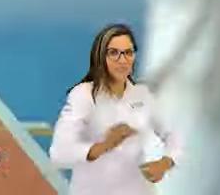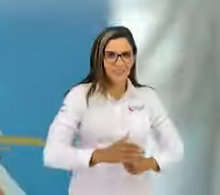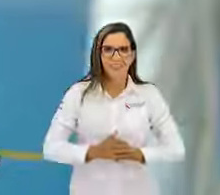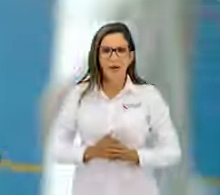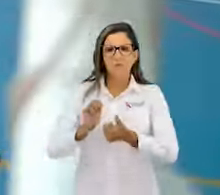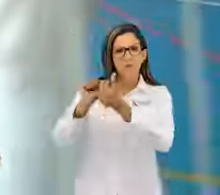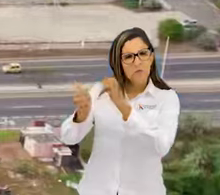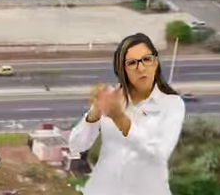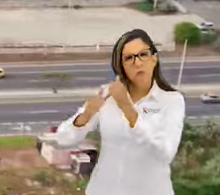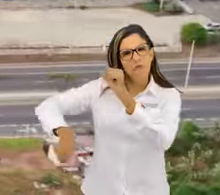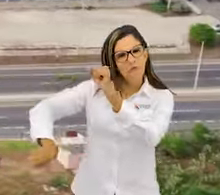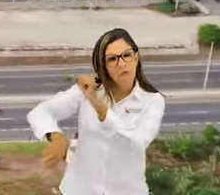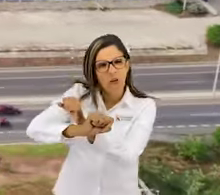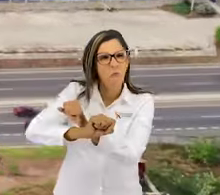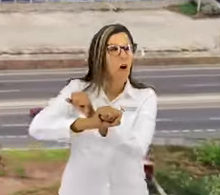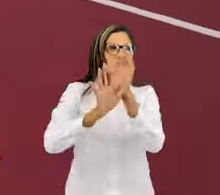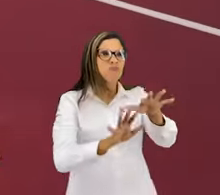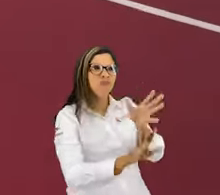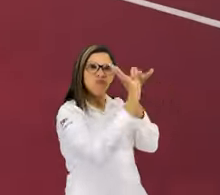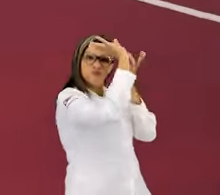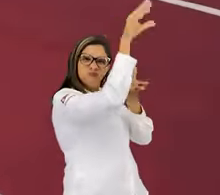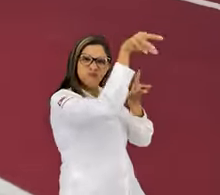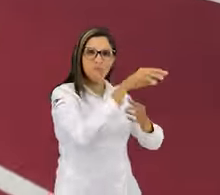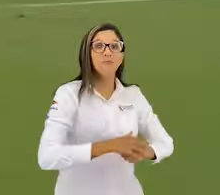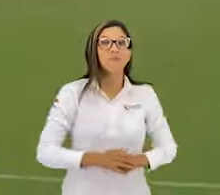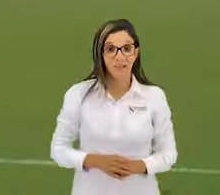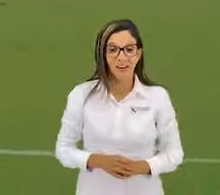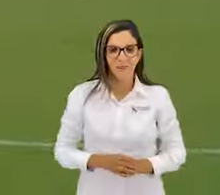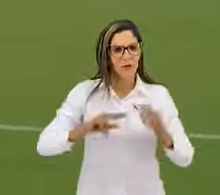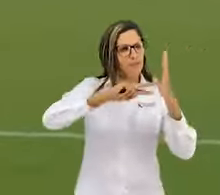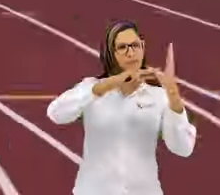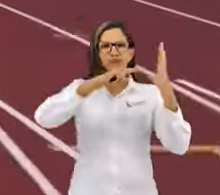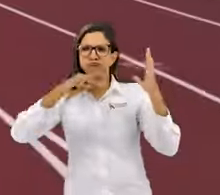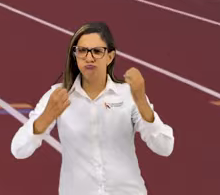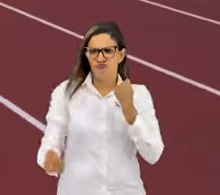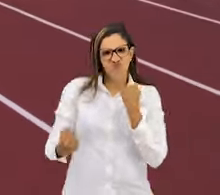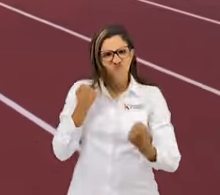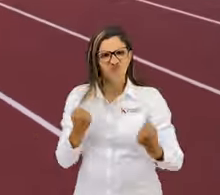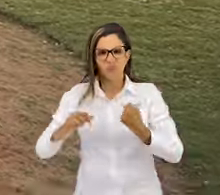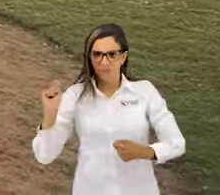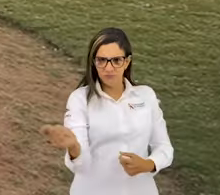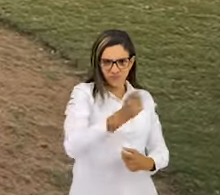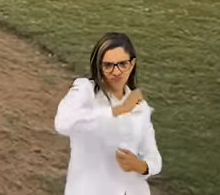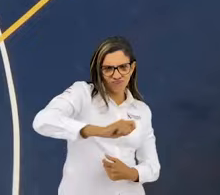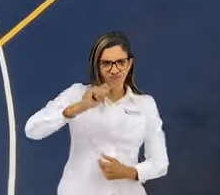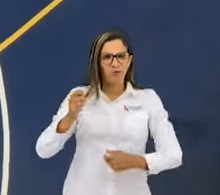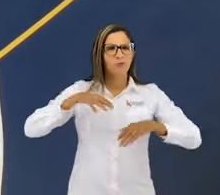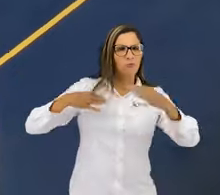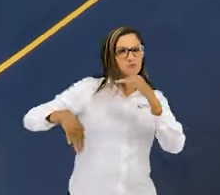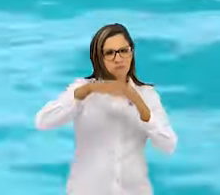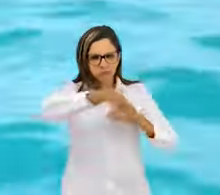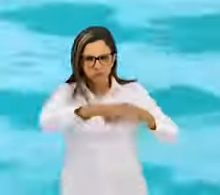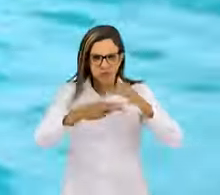humano, con escenarios a la altura de los mejores del país, entre los que se destacan fútbol, atletismo, béisbol,